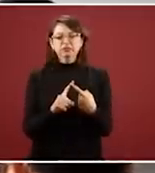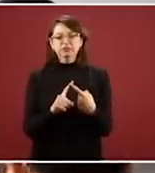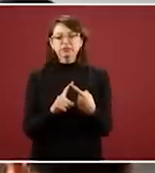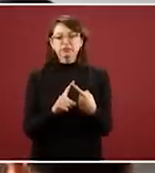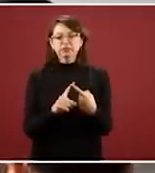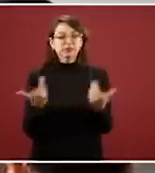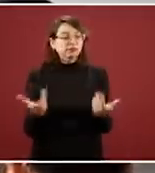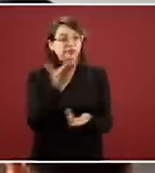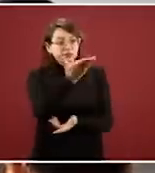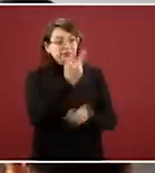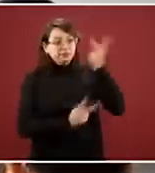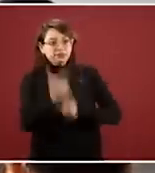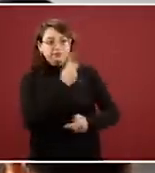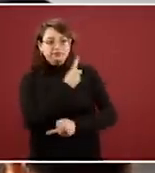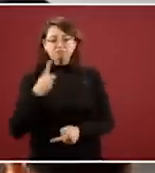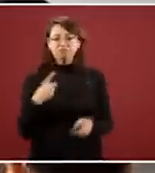que no tiene deuda.